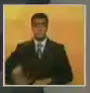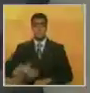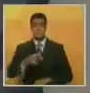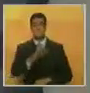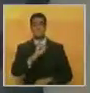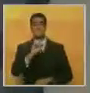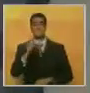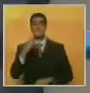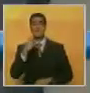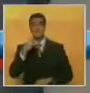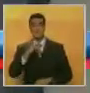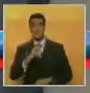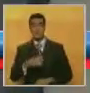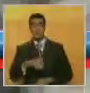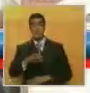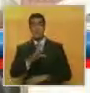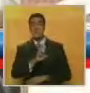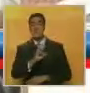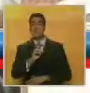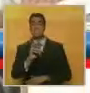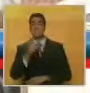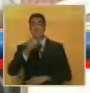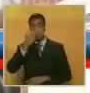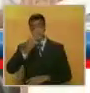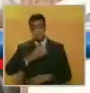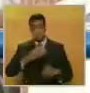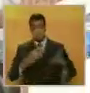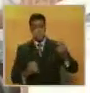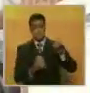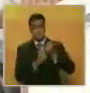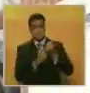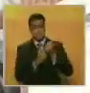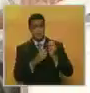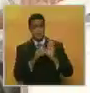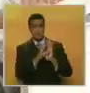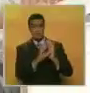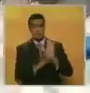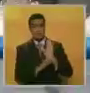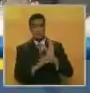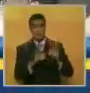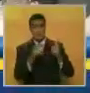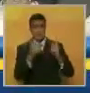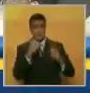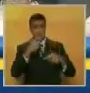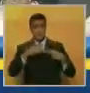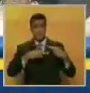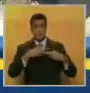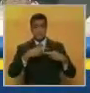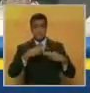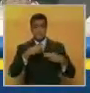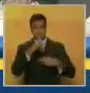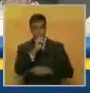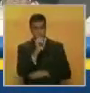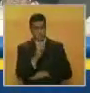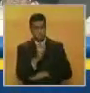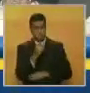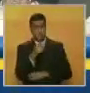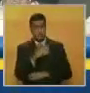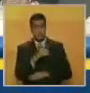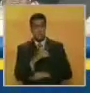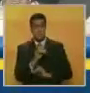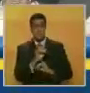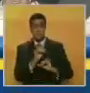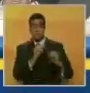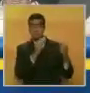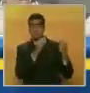Fedecámaras en la región larense, Elías Bessi, aseguró que se apoyan en la Constitución para solicitar este referendo consultivo para que se tomen en